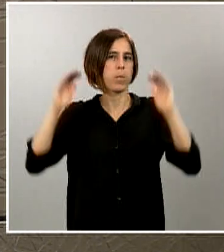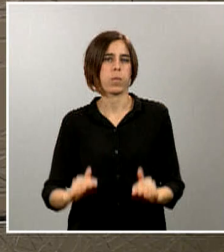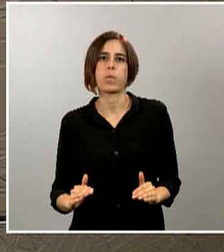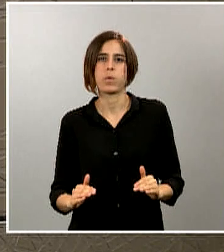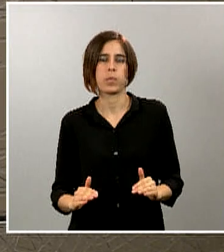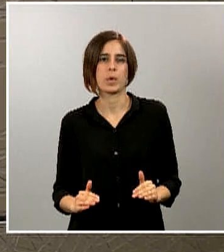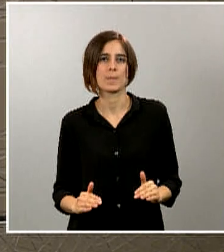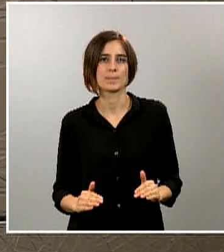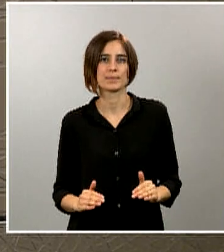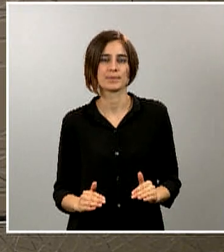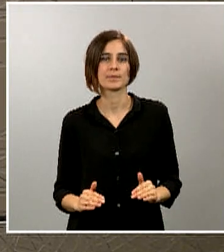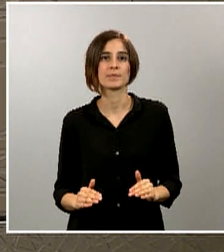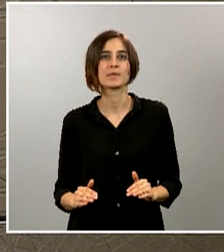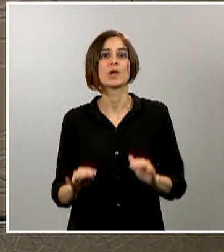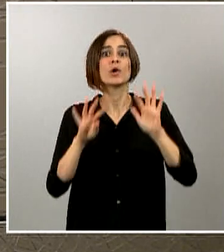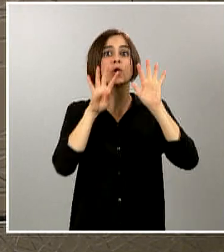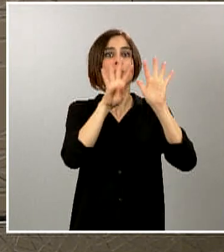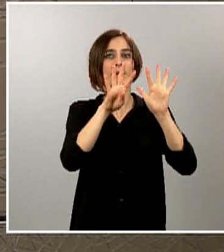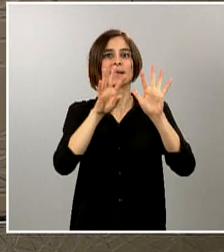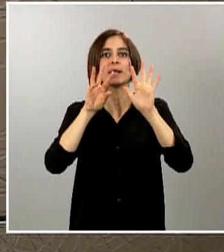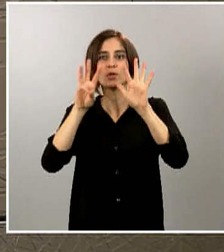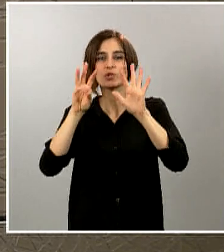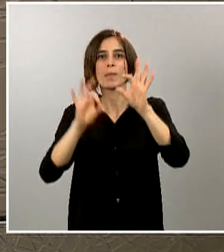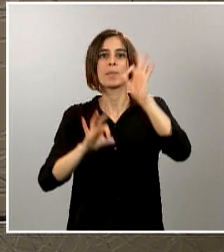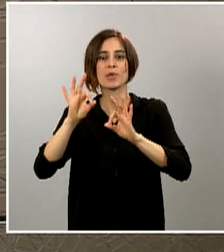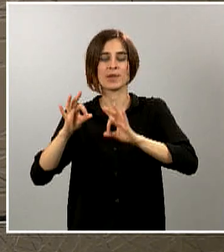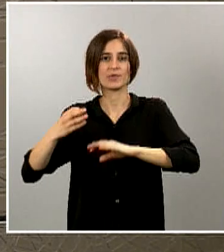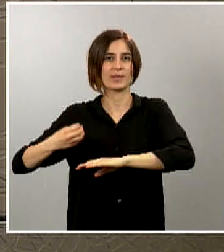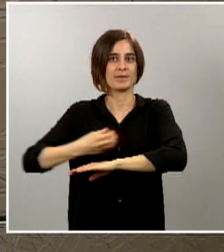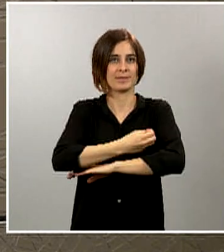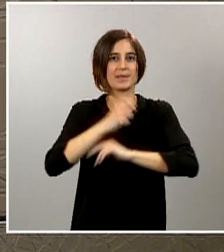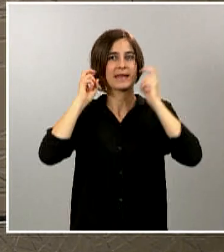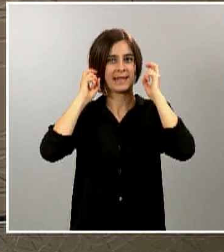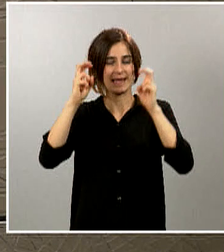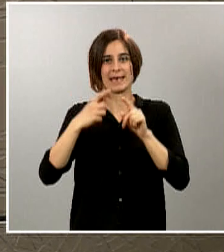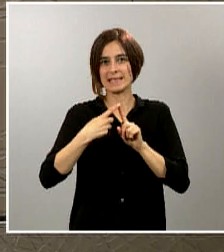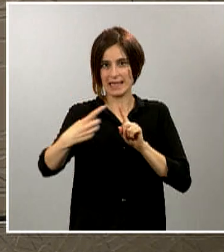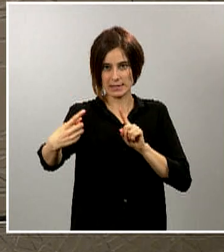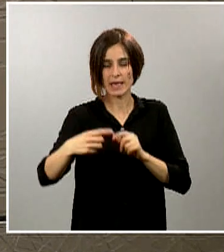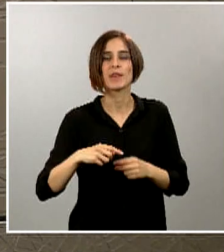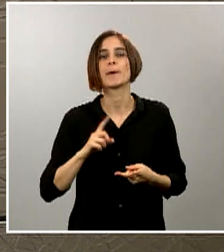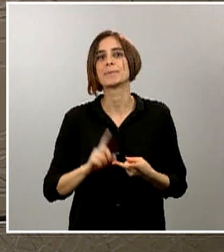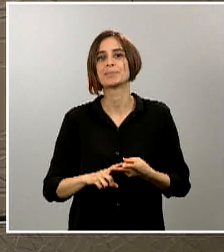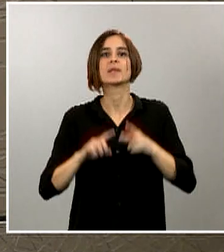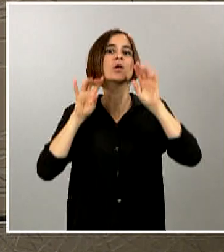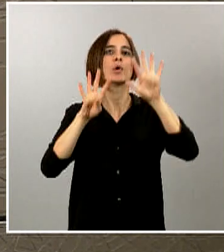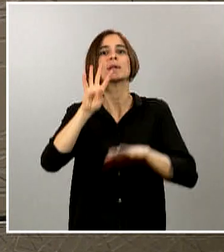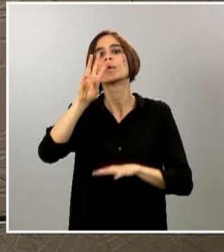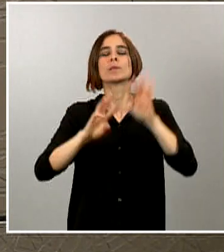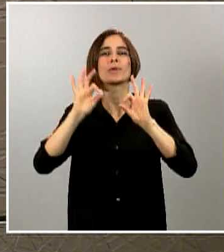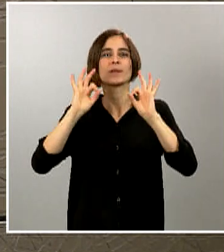del 98% del tráfico de ferrocarril de media y larga distancia, un 94% en cercanías,